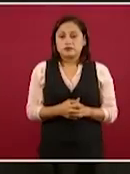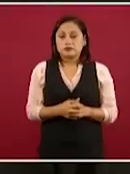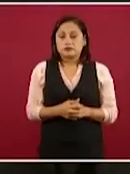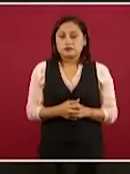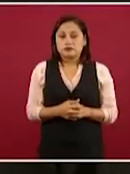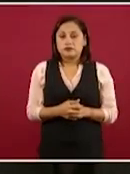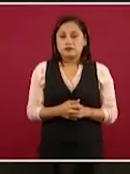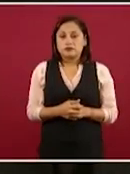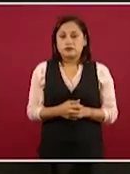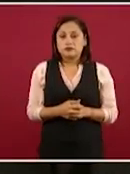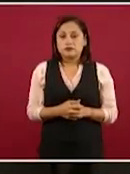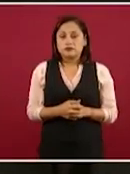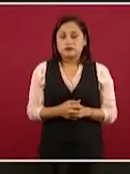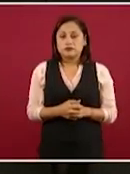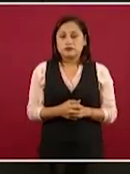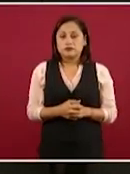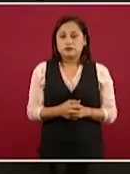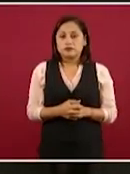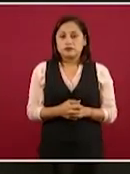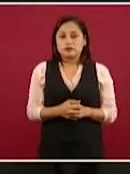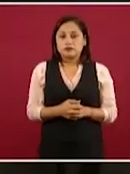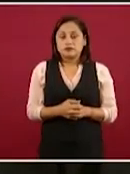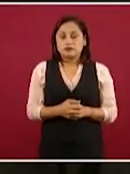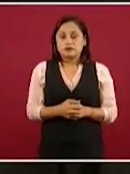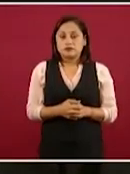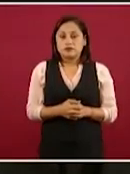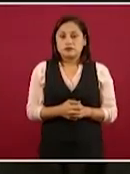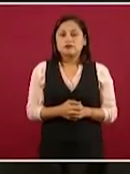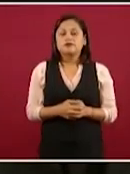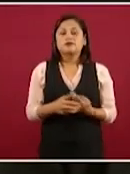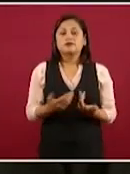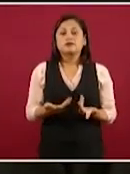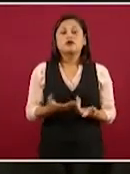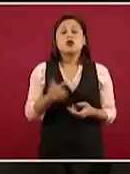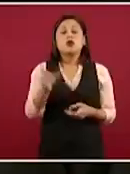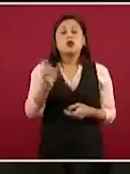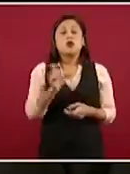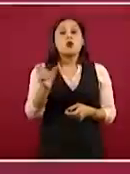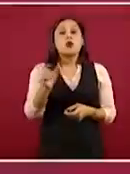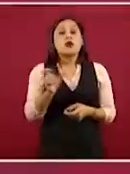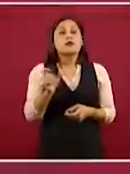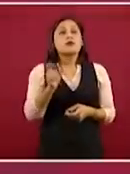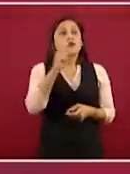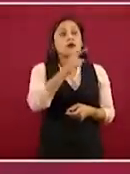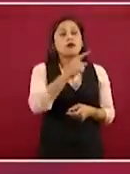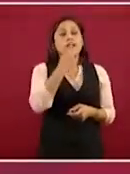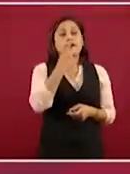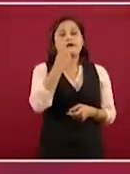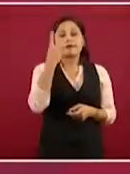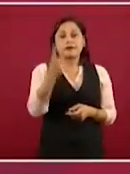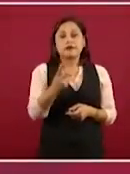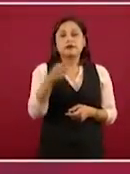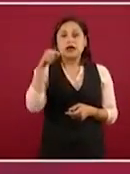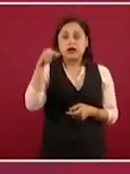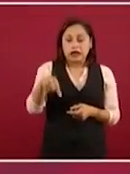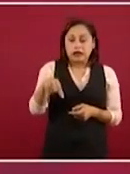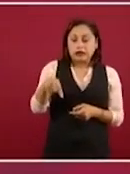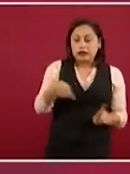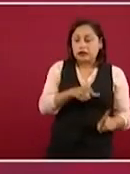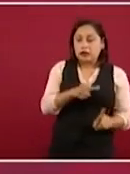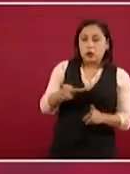miembros de el crimen organizado, y esas armas se